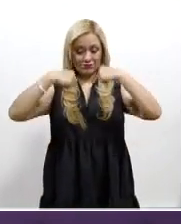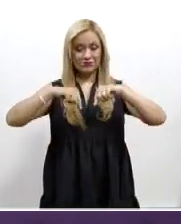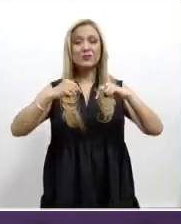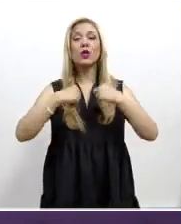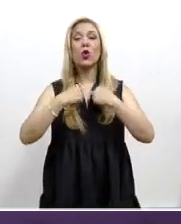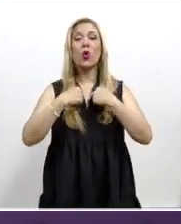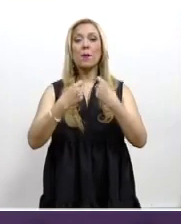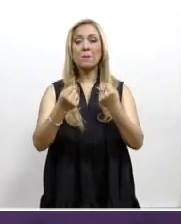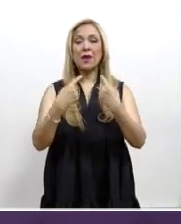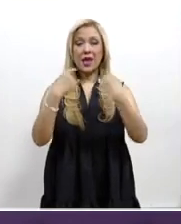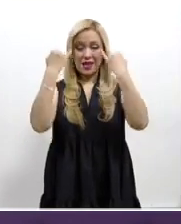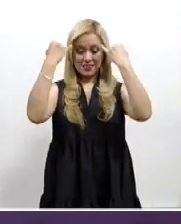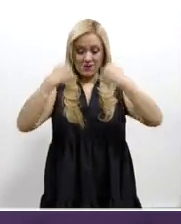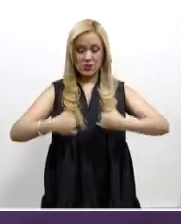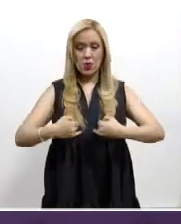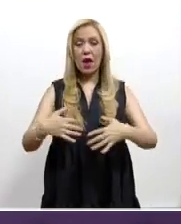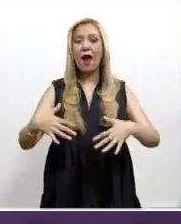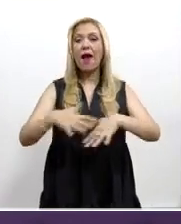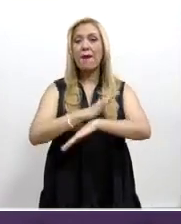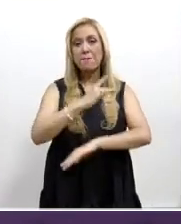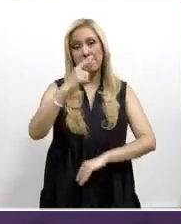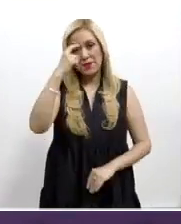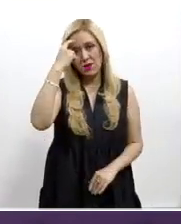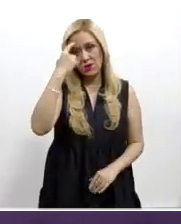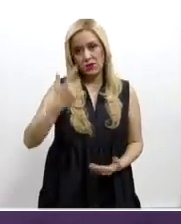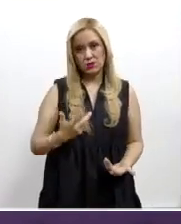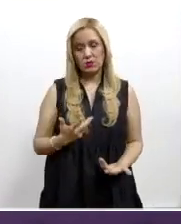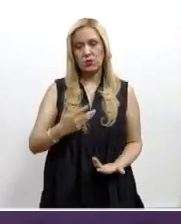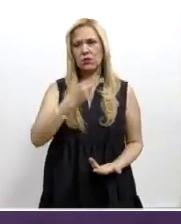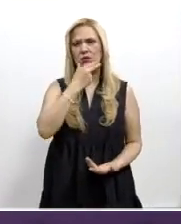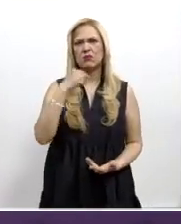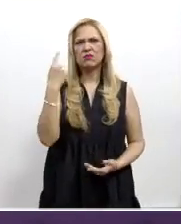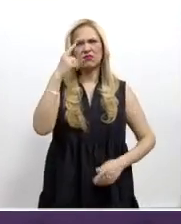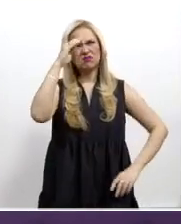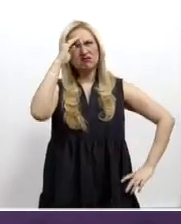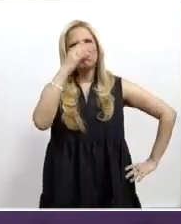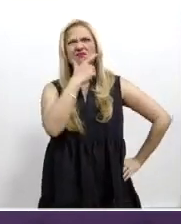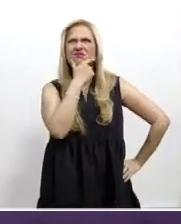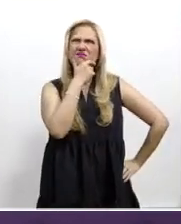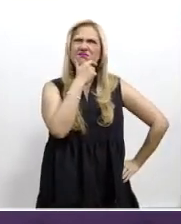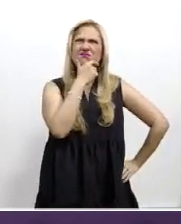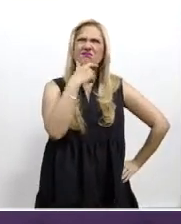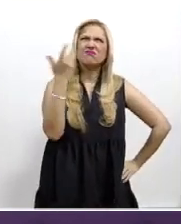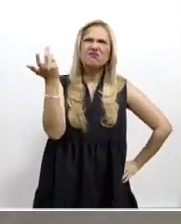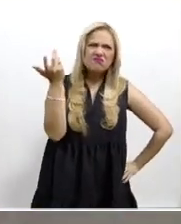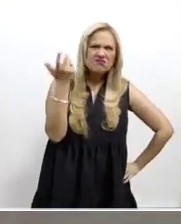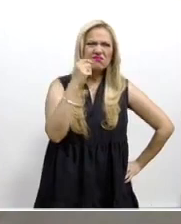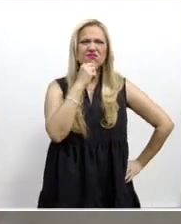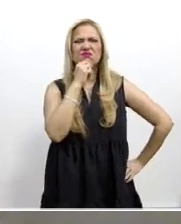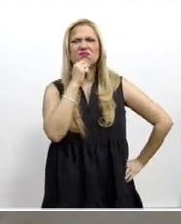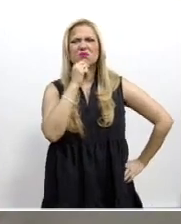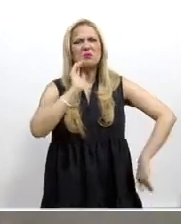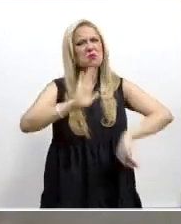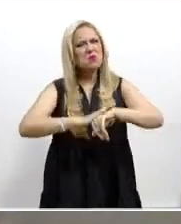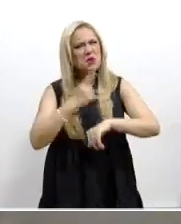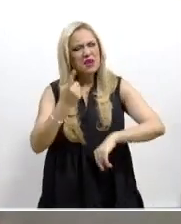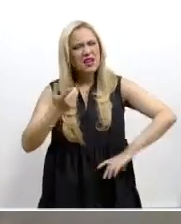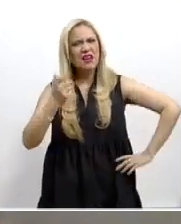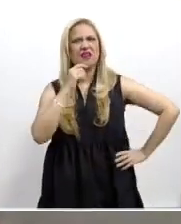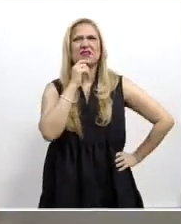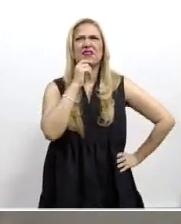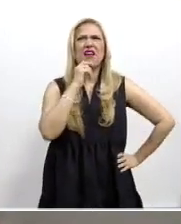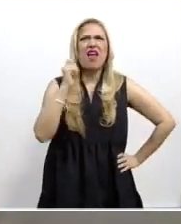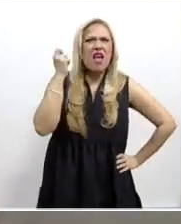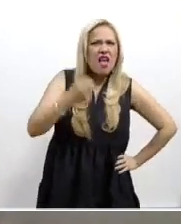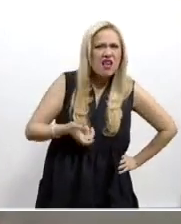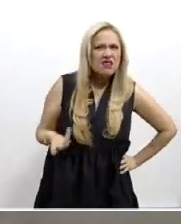como un encuentro de hombres que cuestionan, que toman conciencia crítica de esa realidad, que cuestionan el modelo y que se implican